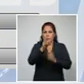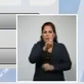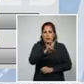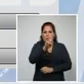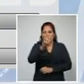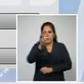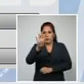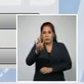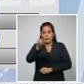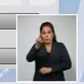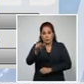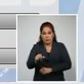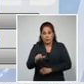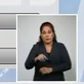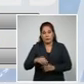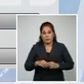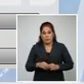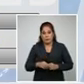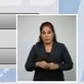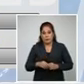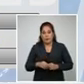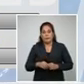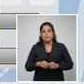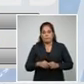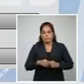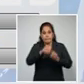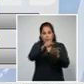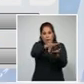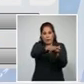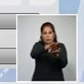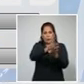9.334 personas, que hacen un acumulado de